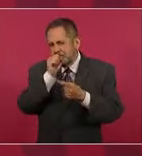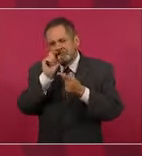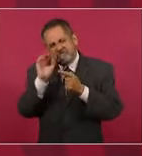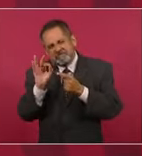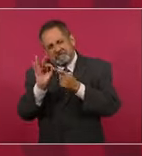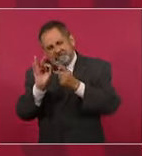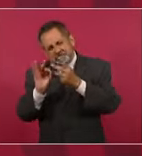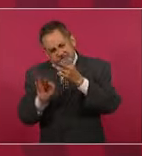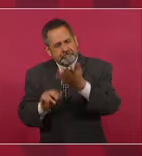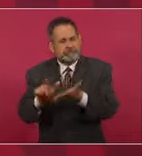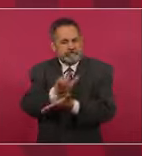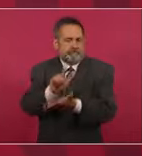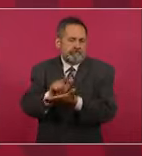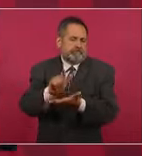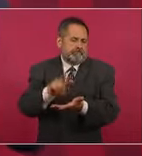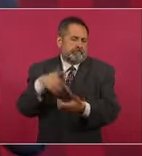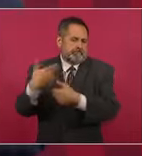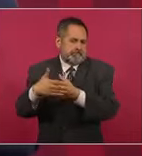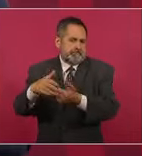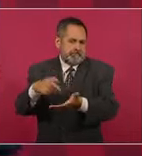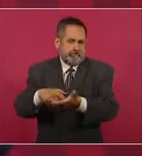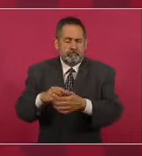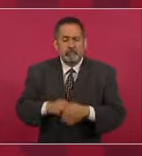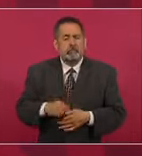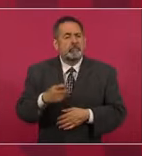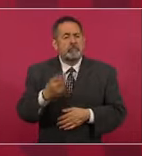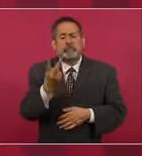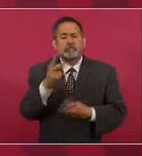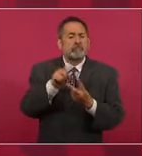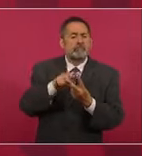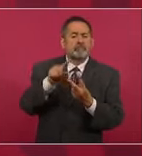también, pues, que haya las dos opciones,